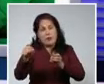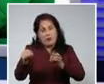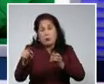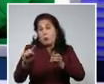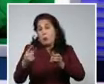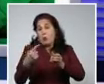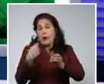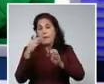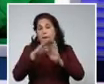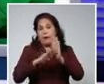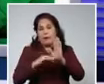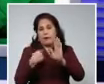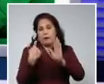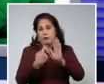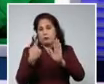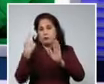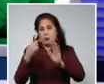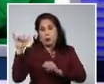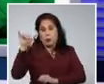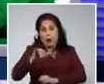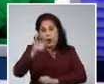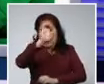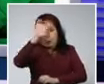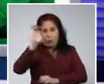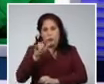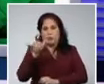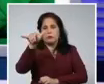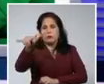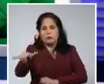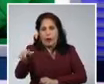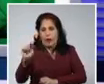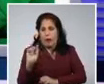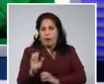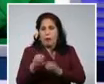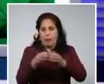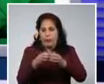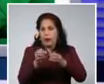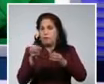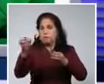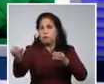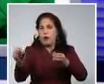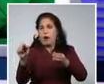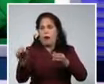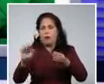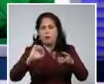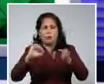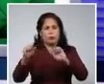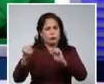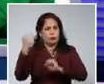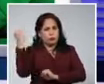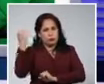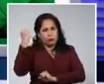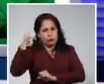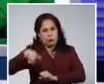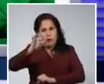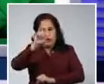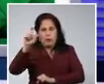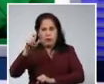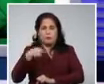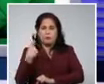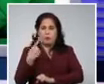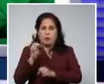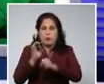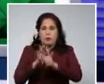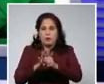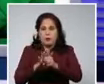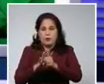indiscutiblemente al efecto de las medidas de control sanitario internacional que se vienen aplicando en nuestro